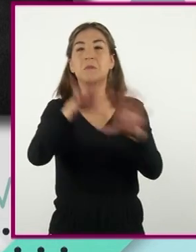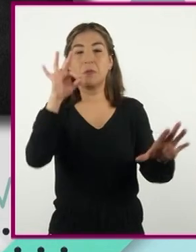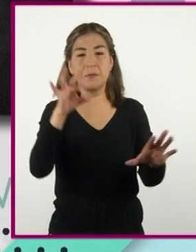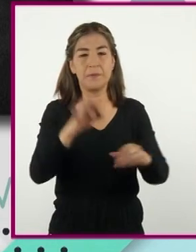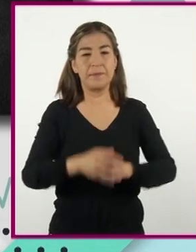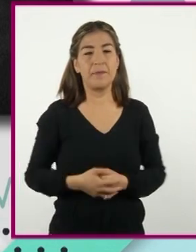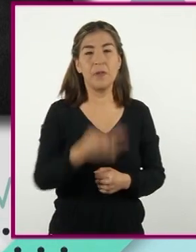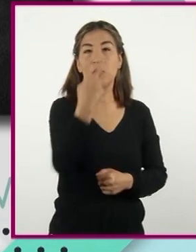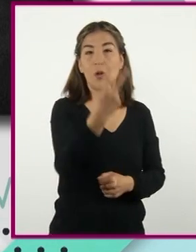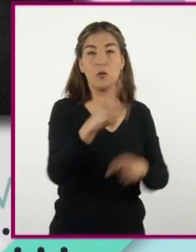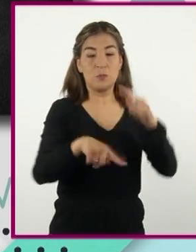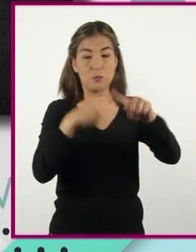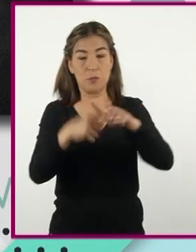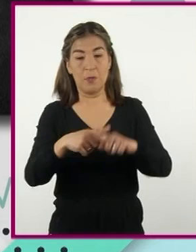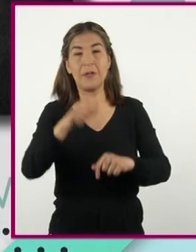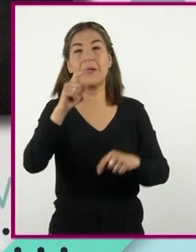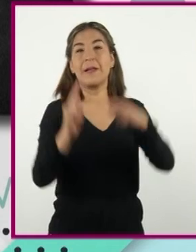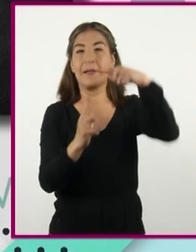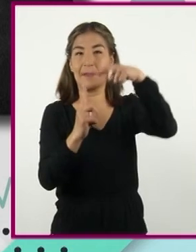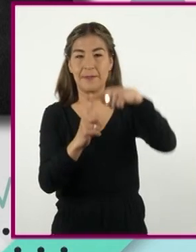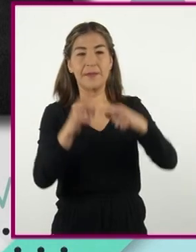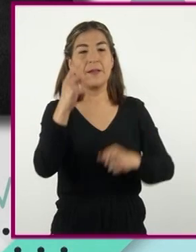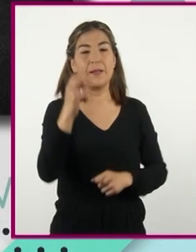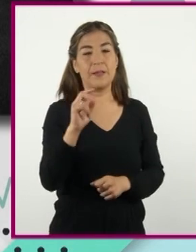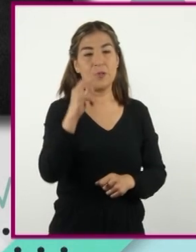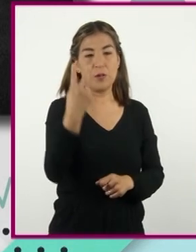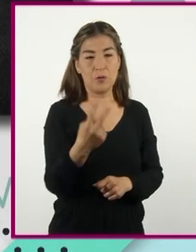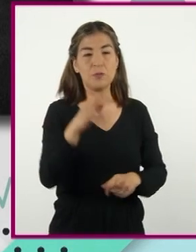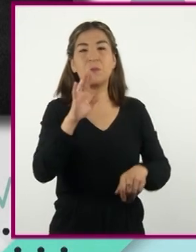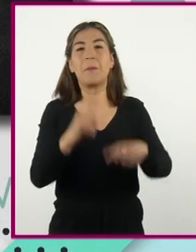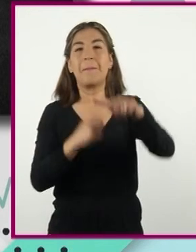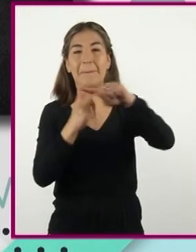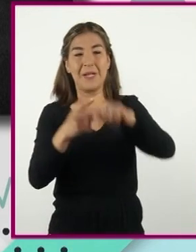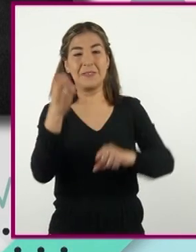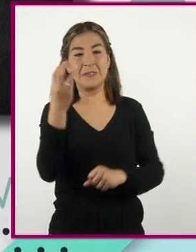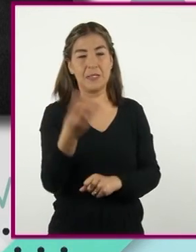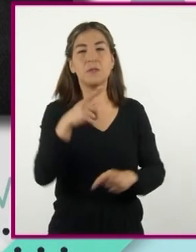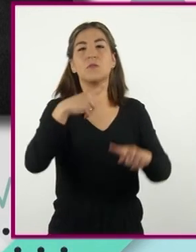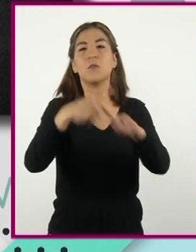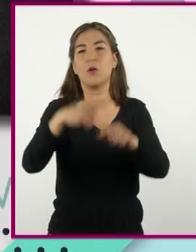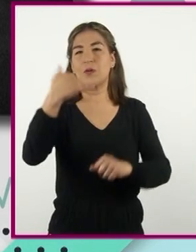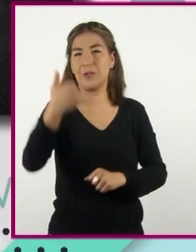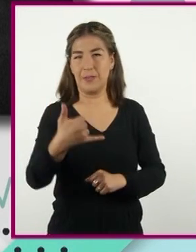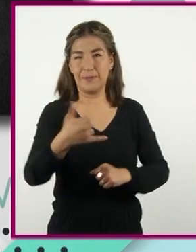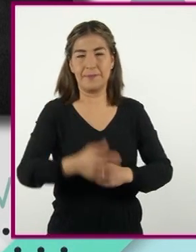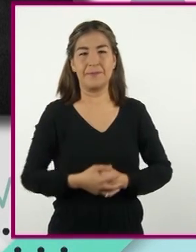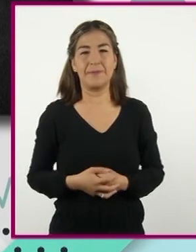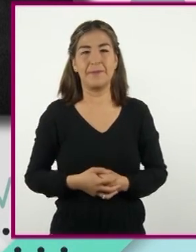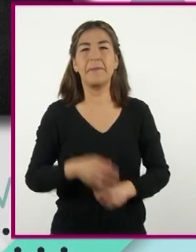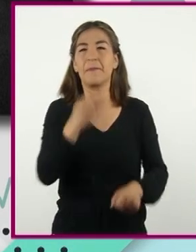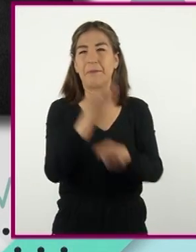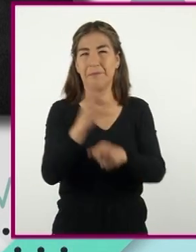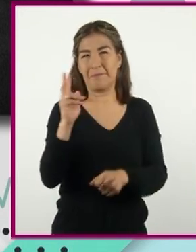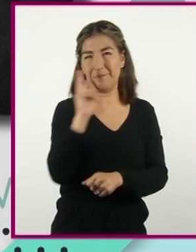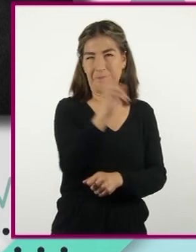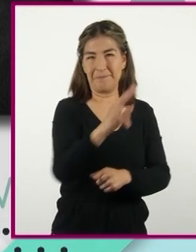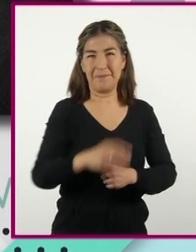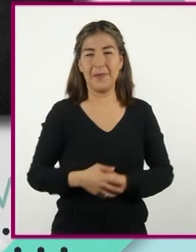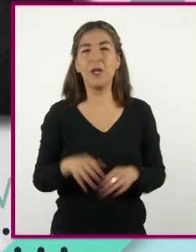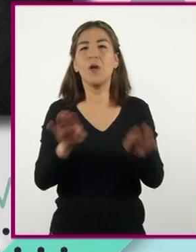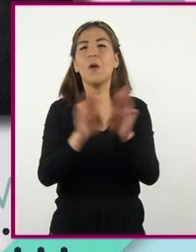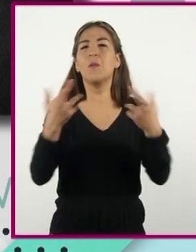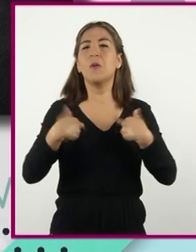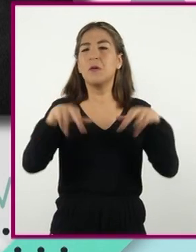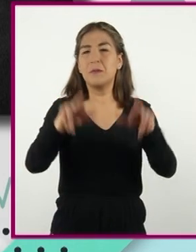2 por x entre 2 más 3 más 2 por y. Como podemos observar, esta